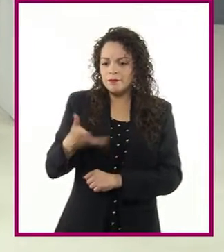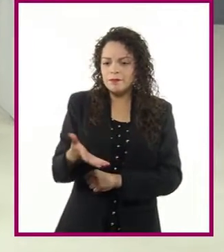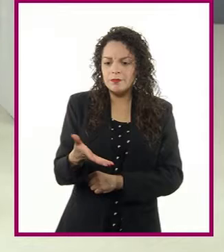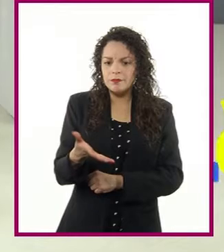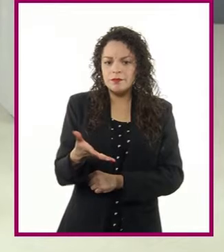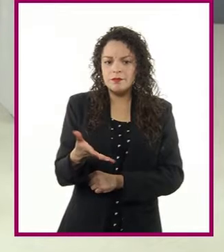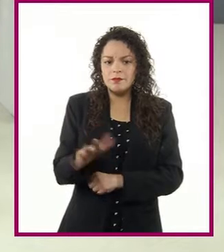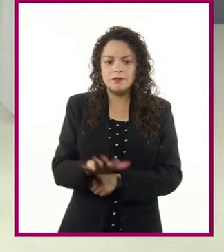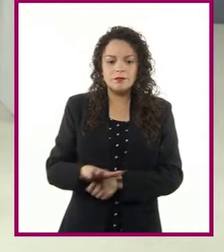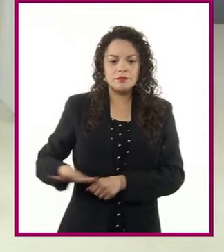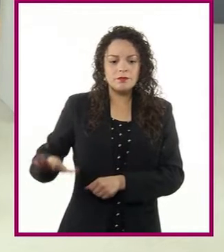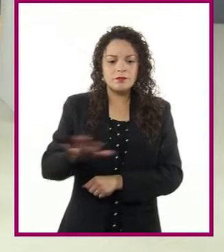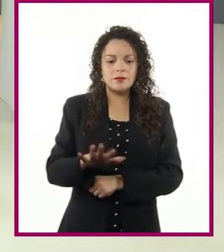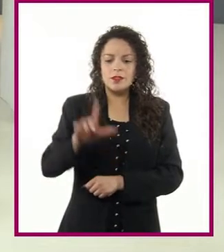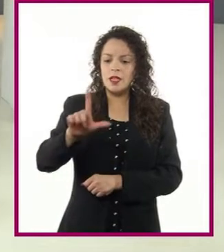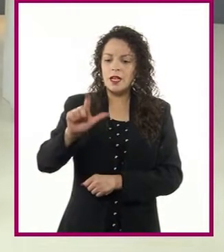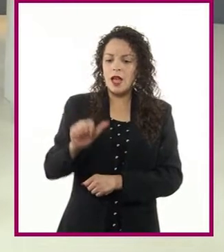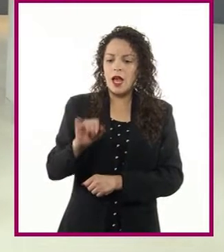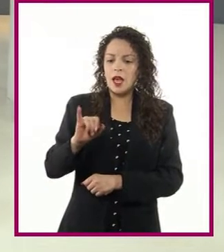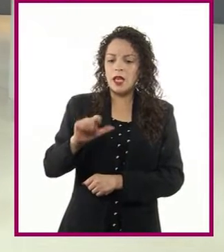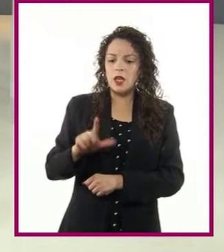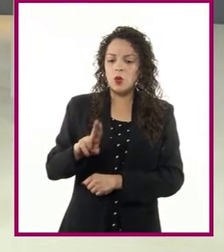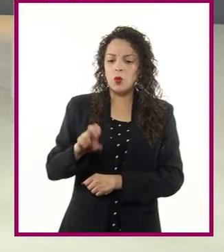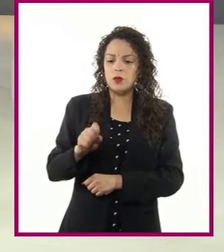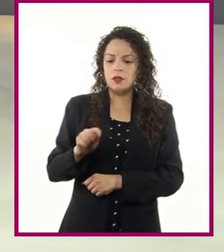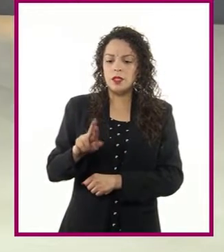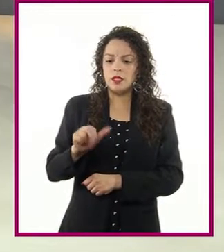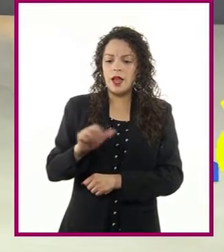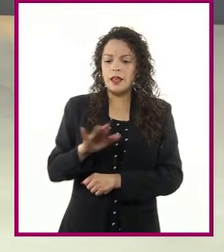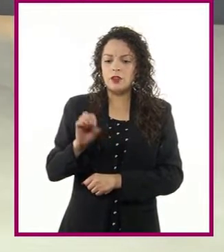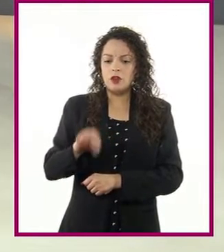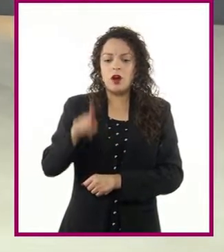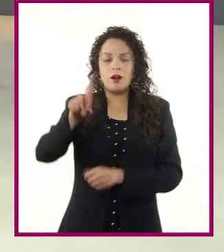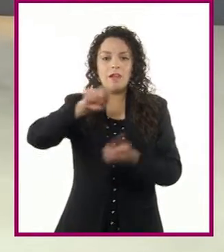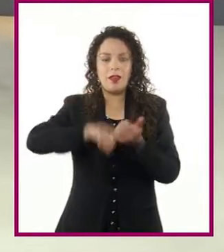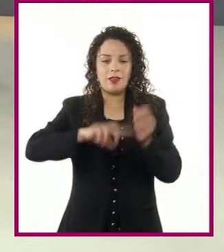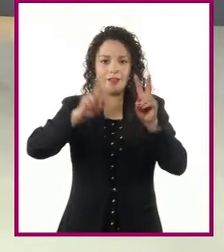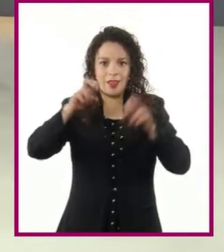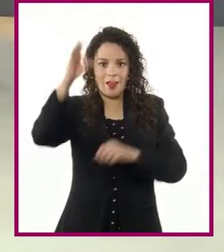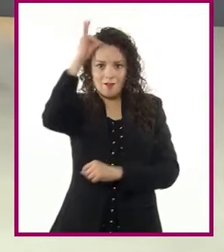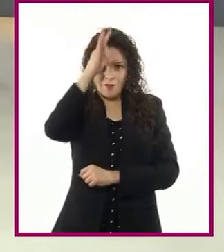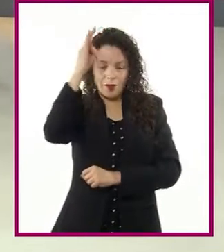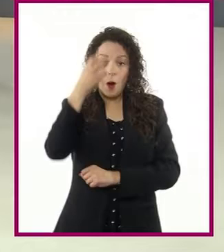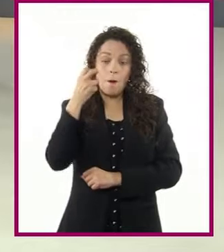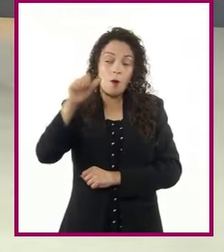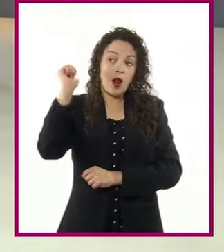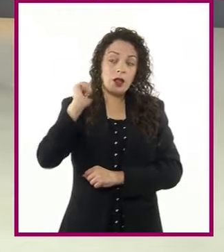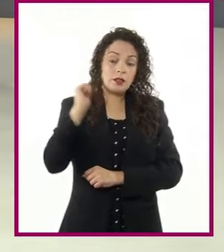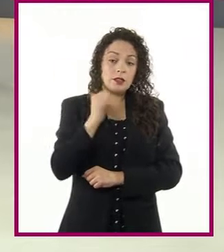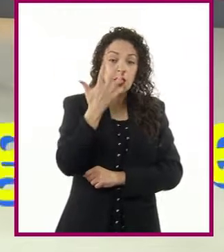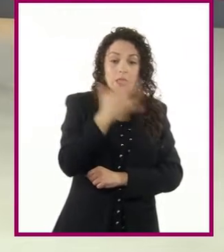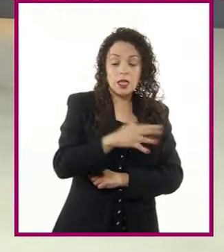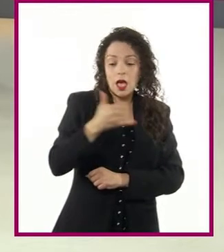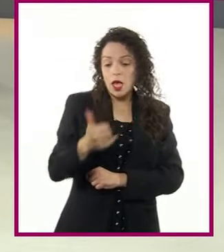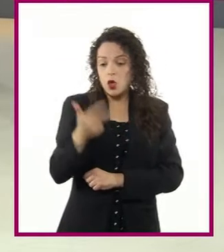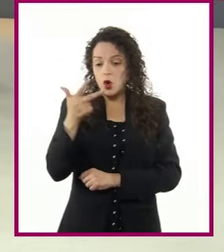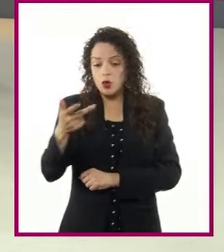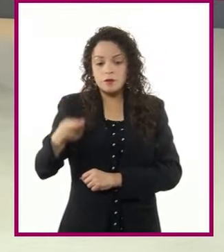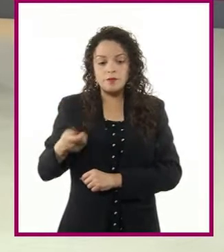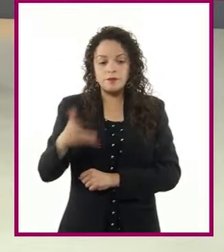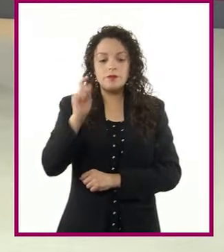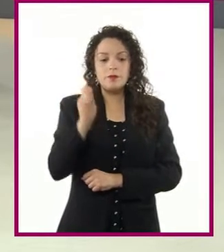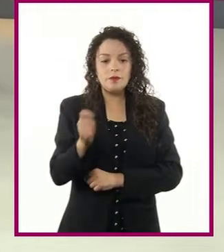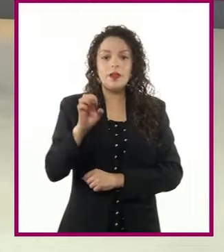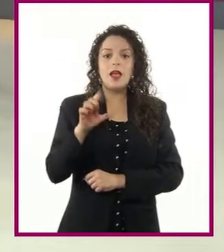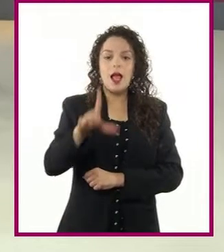hoy conocemos como la Ilustración, por lo que al siglo X y VIII se le conoce como el